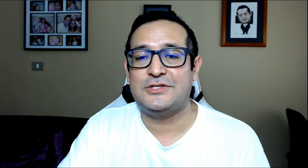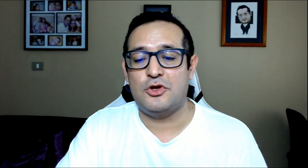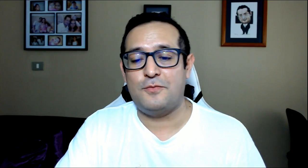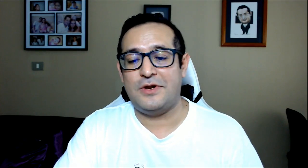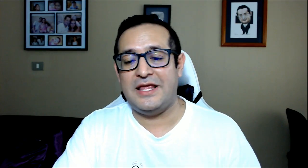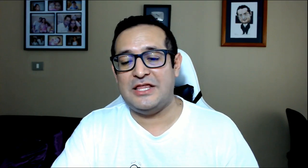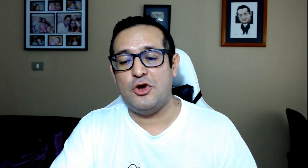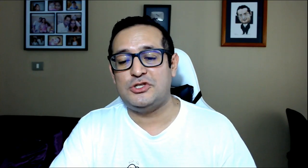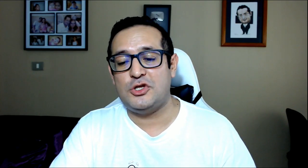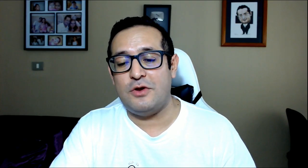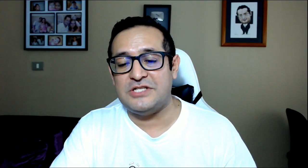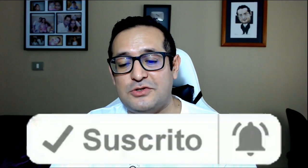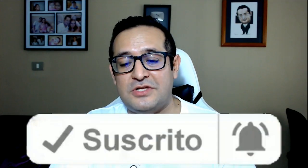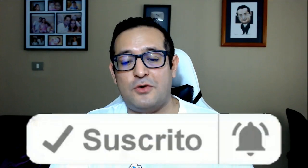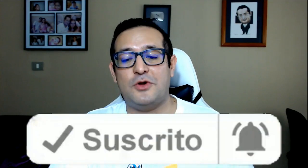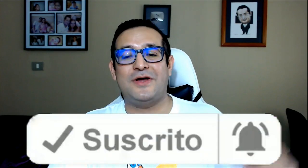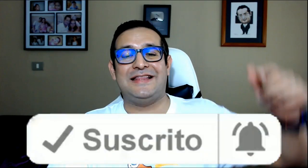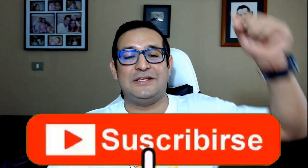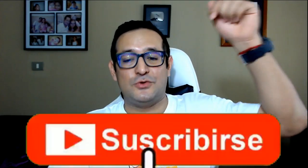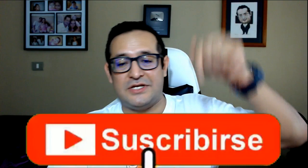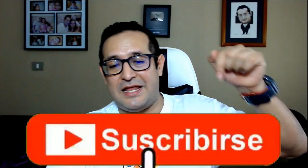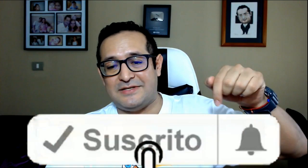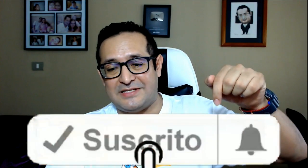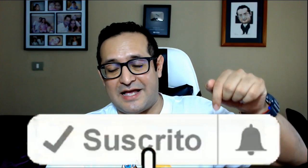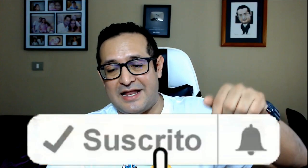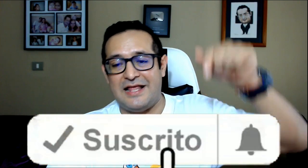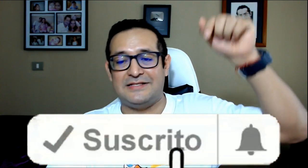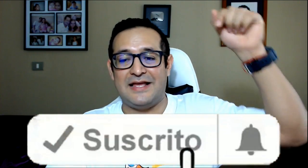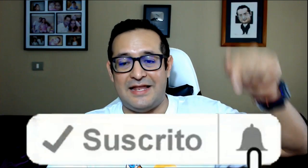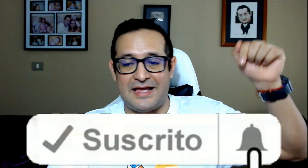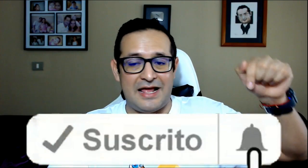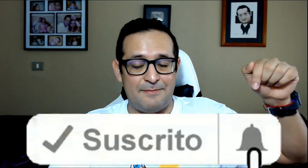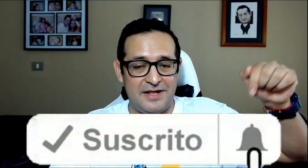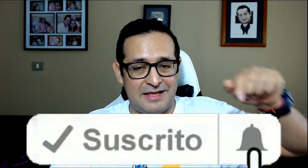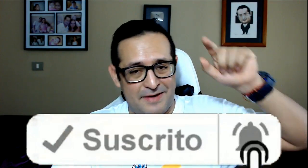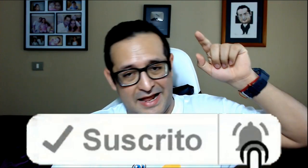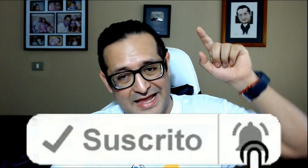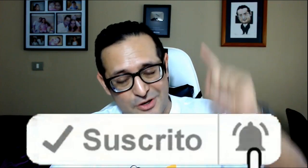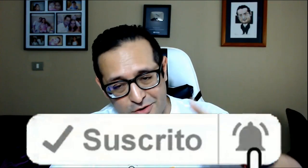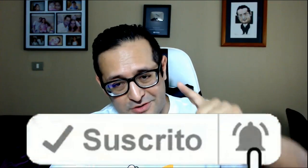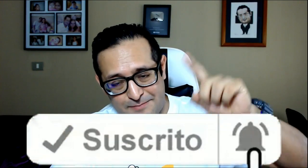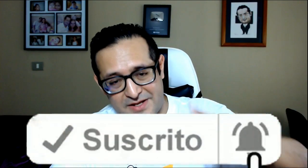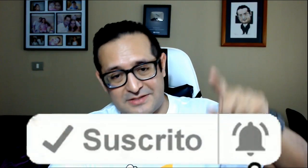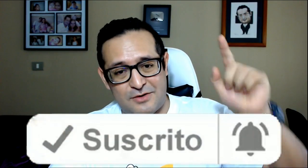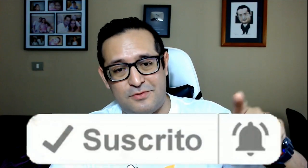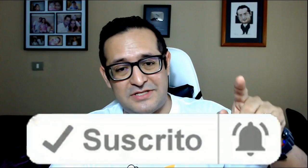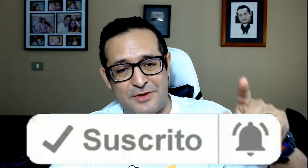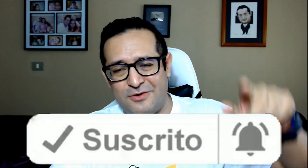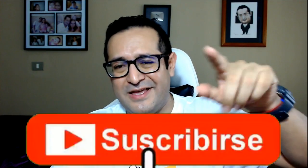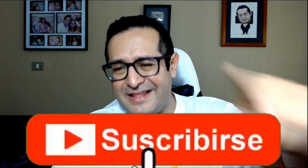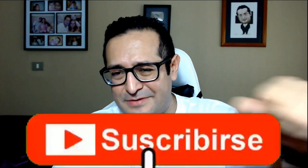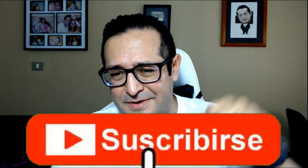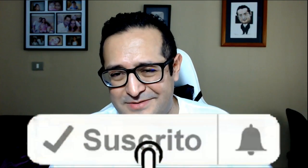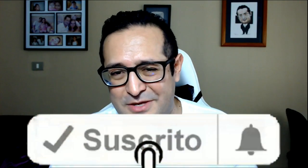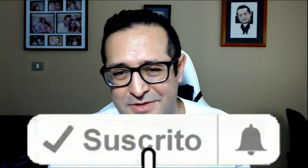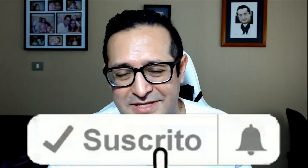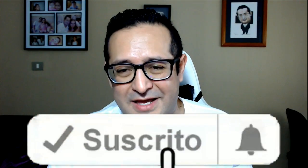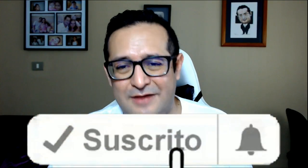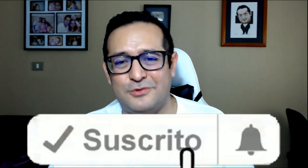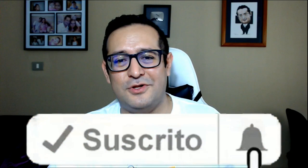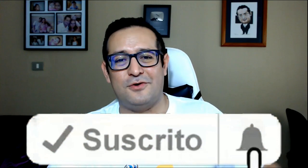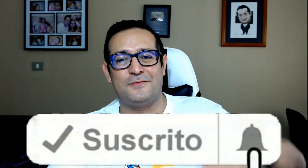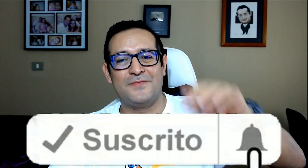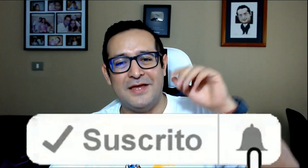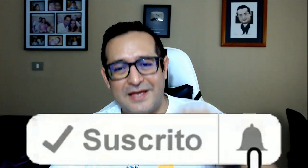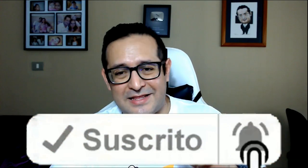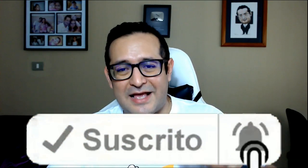amigas eso es todo por el día de hoy si no lo has hecho te recuerdo que te suscribas este canal y hazle click en la campanita para que no te pierdas ningún este vídeo y además más me ayudes a llegar